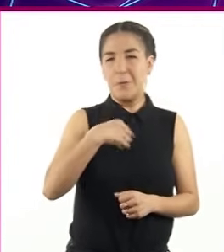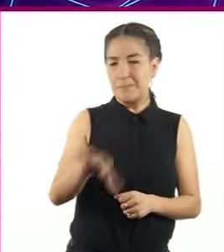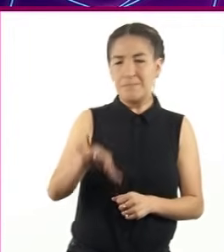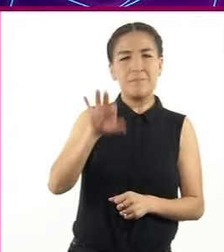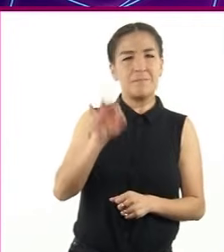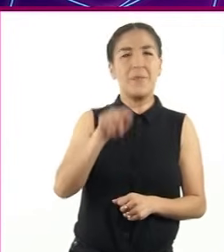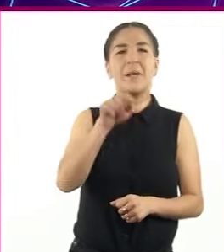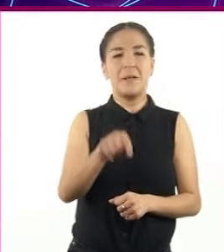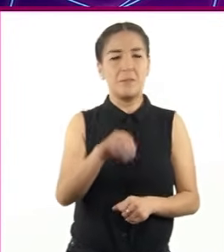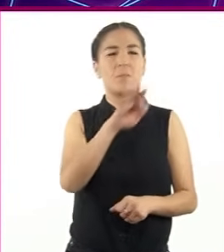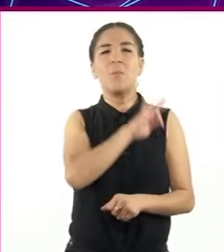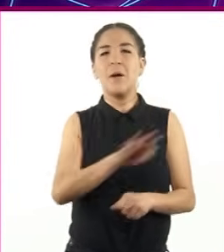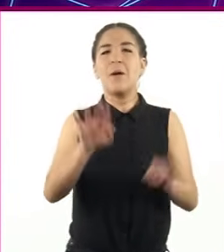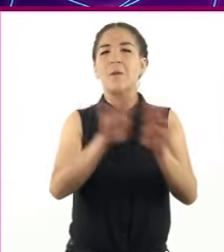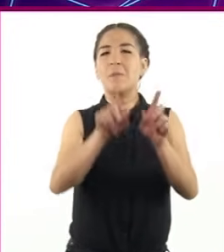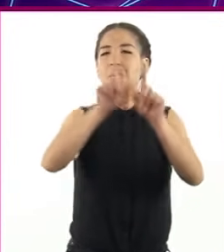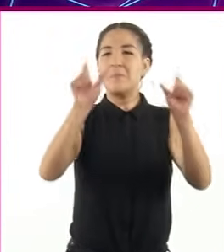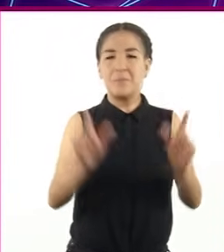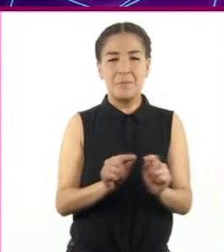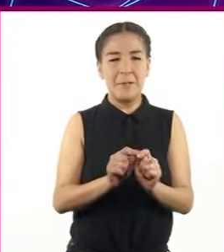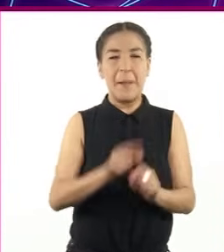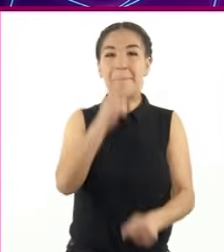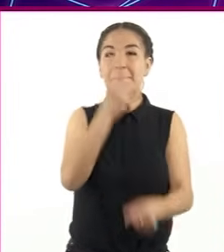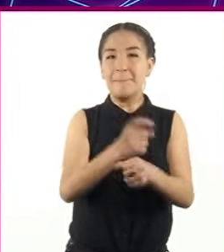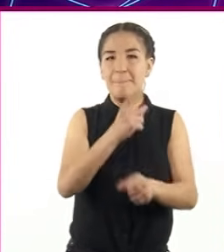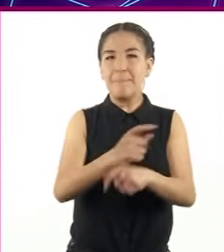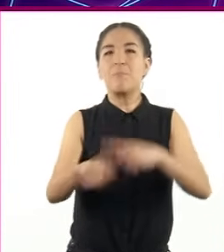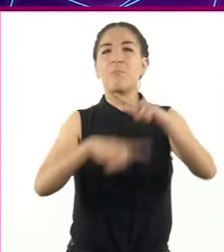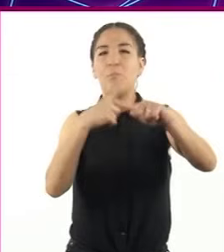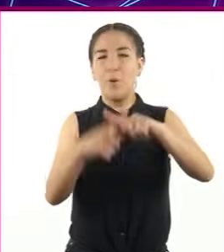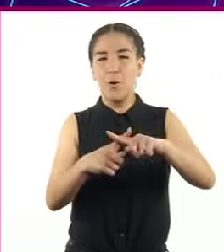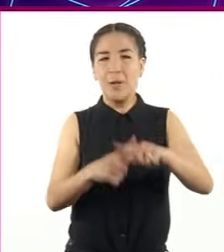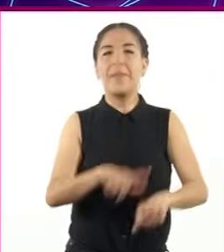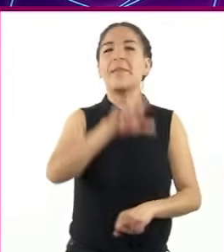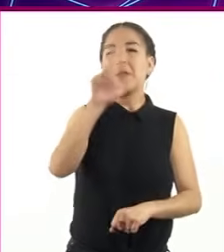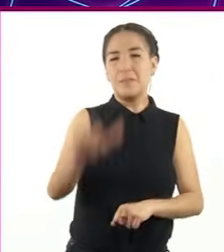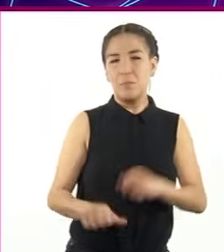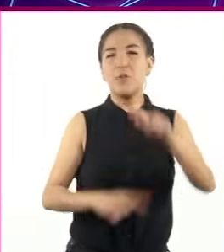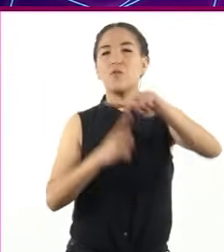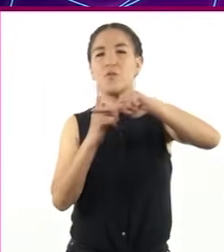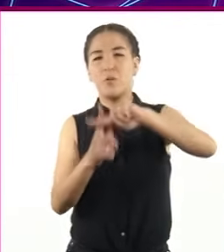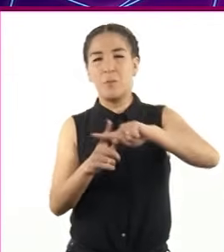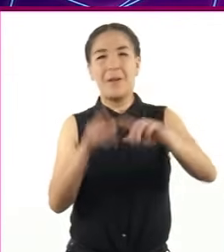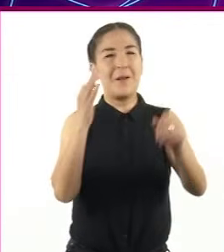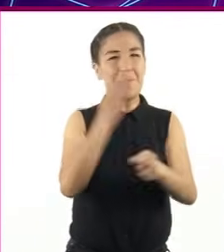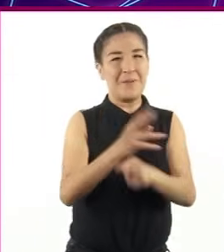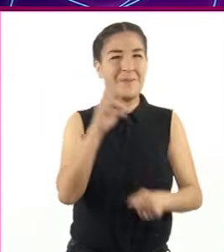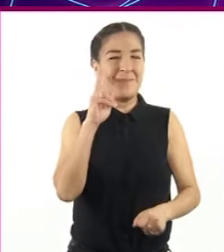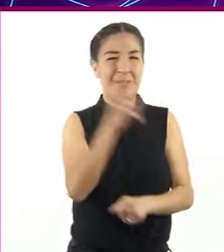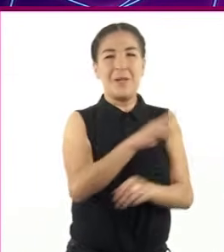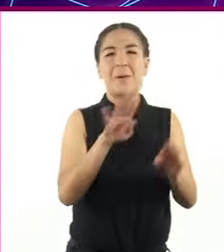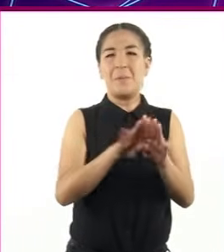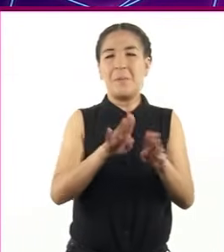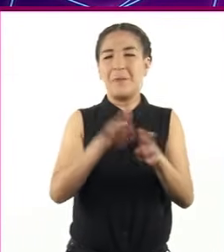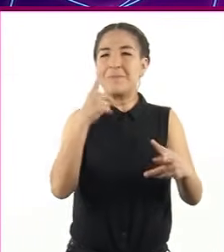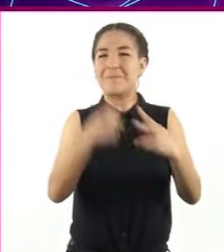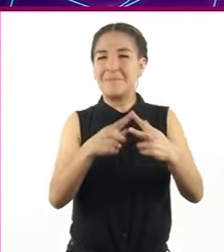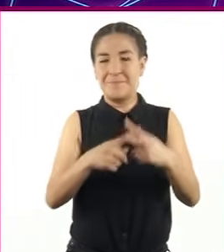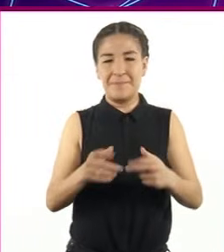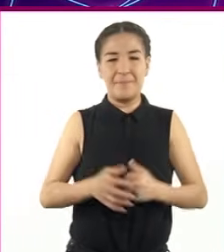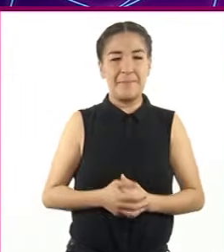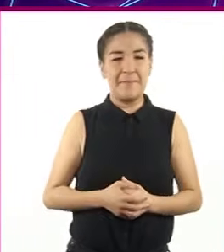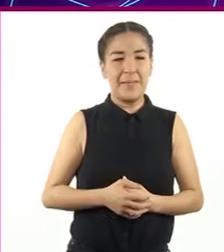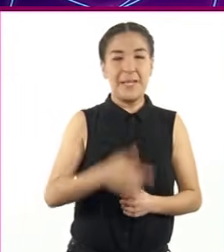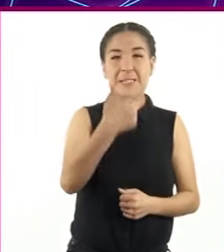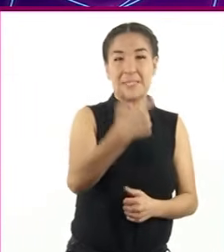se puede simplificar si se hacen primero las multiplicaciones y después las sumas, como lo indica la jerarquía de operaciones.